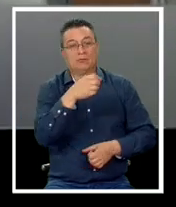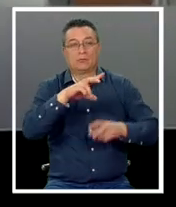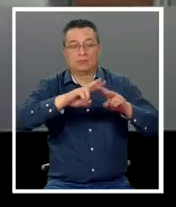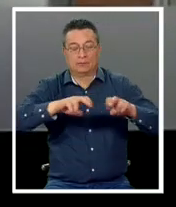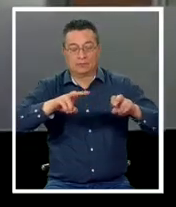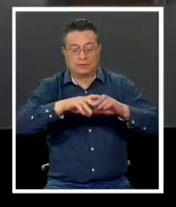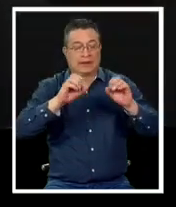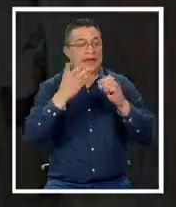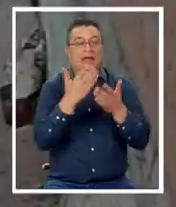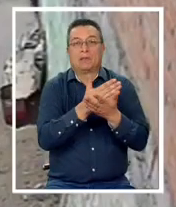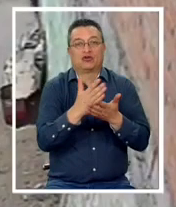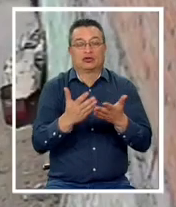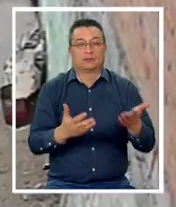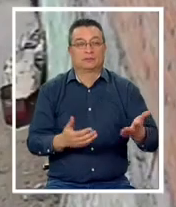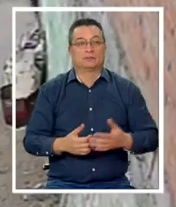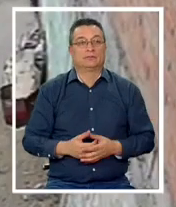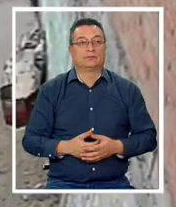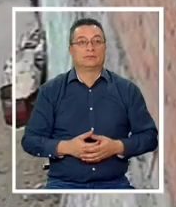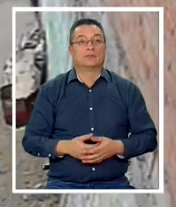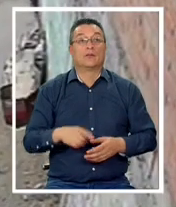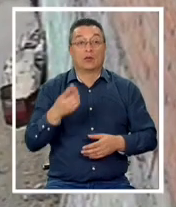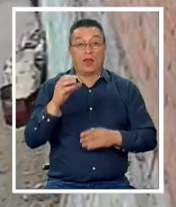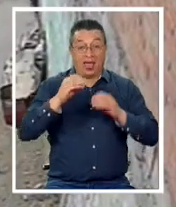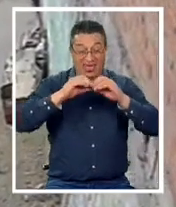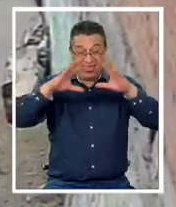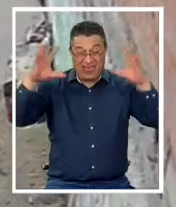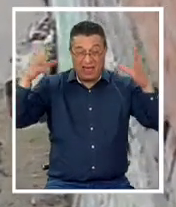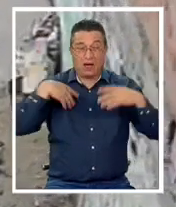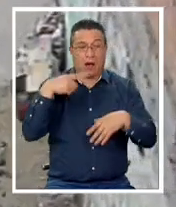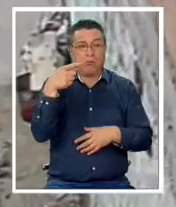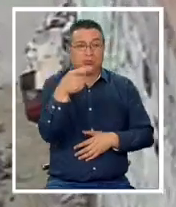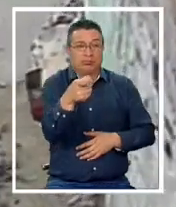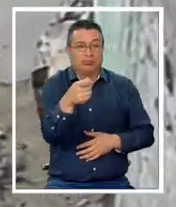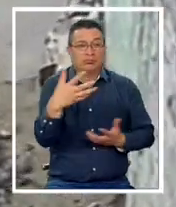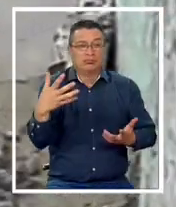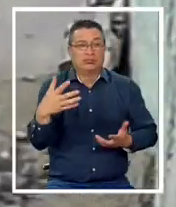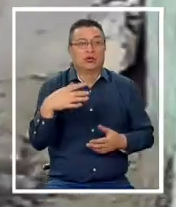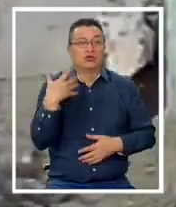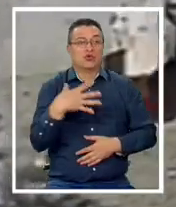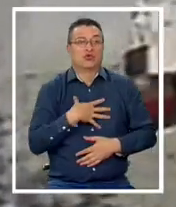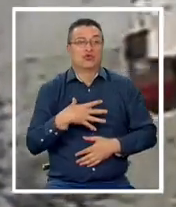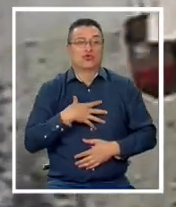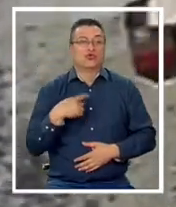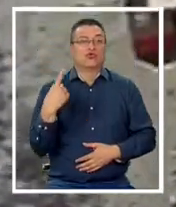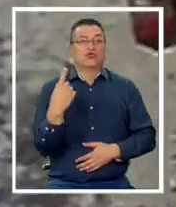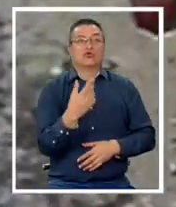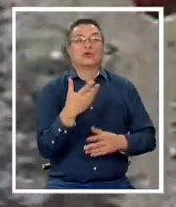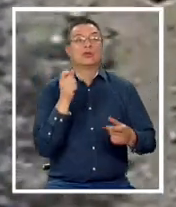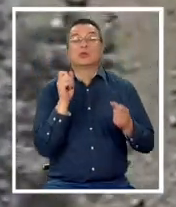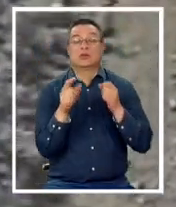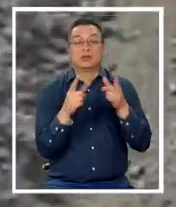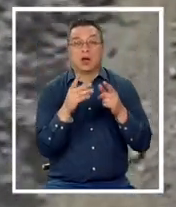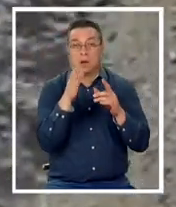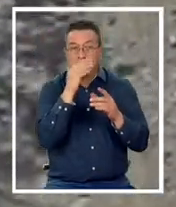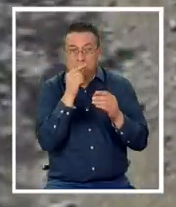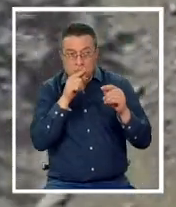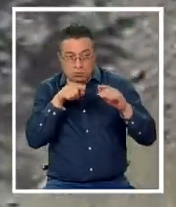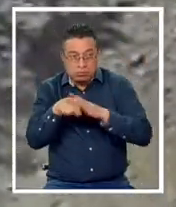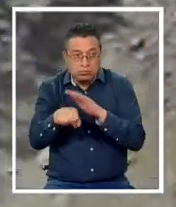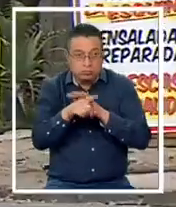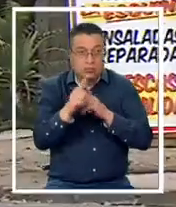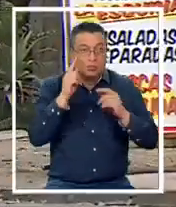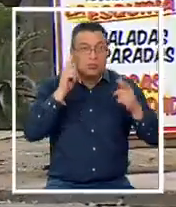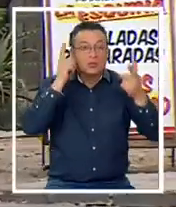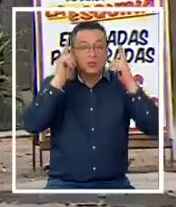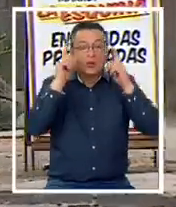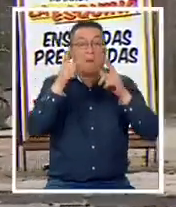para esclarecer este hecho. Un crimen a plena luz del día. Vecinos atemorizados solo reaccionaron a esconderse después de